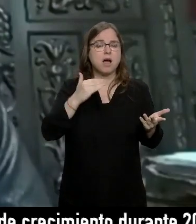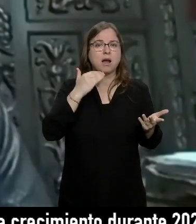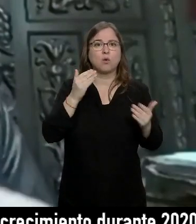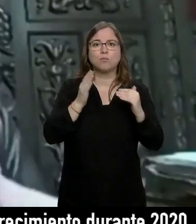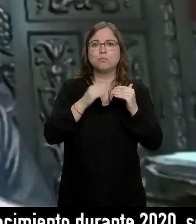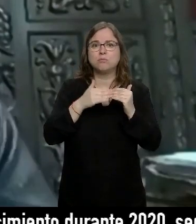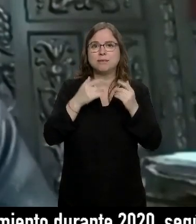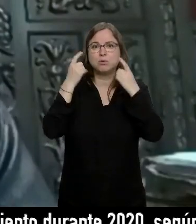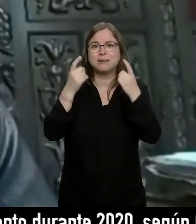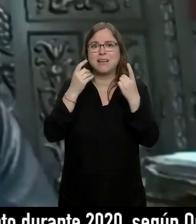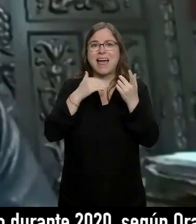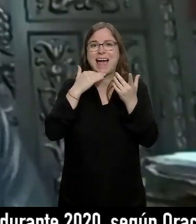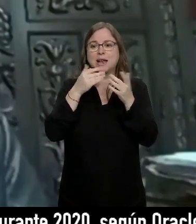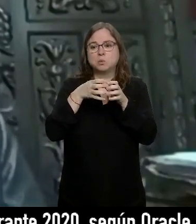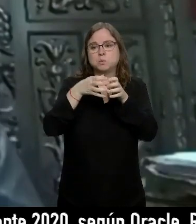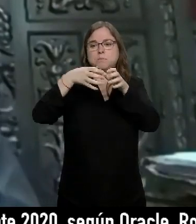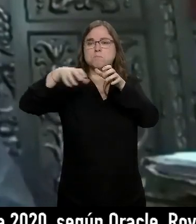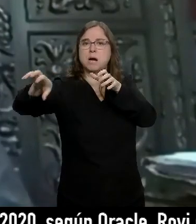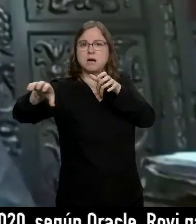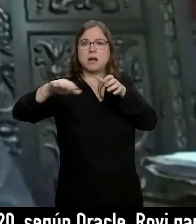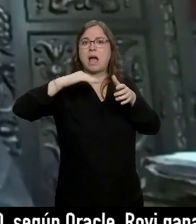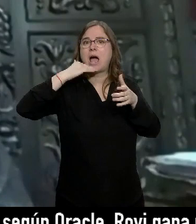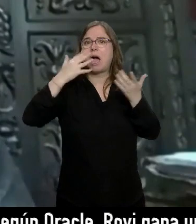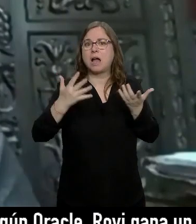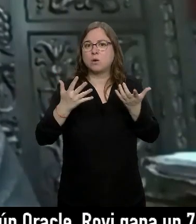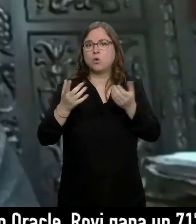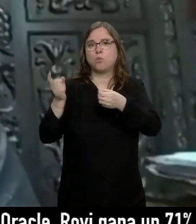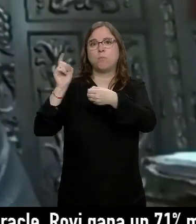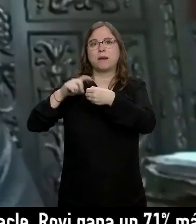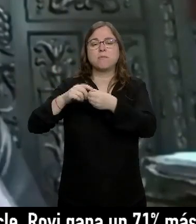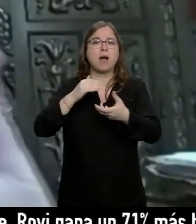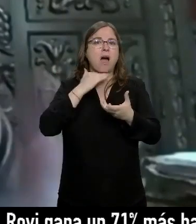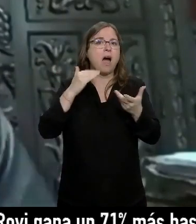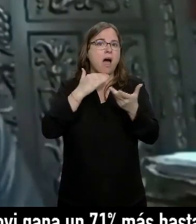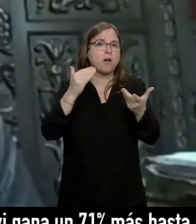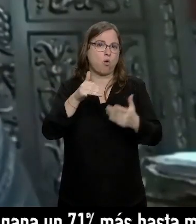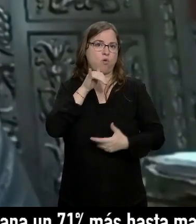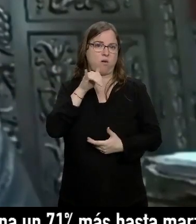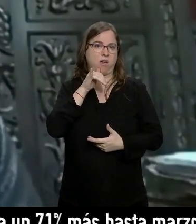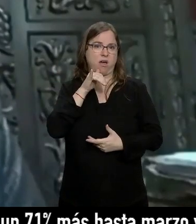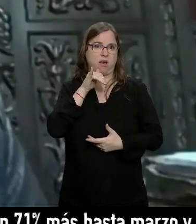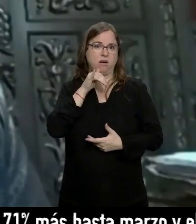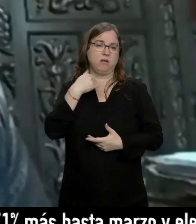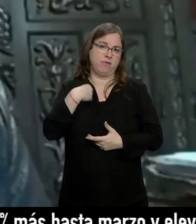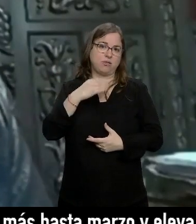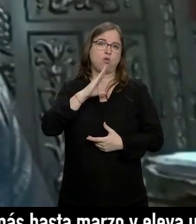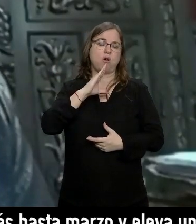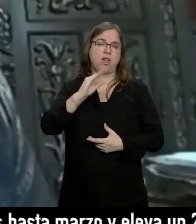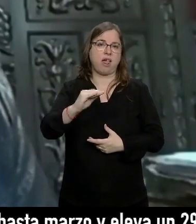intentar que haya una extensión o una participación de alguna manera de Béjar en esta edición de las